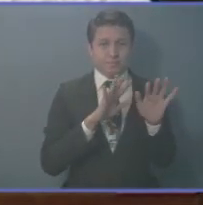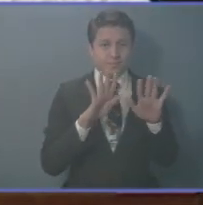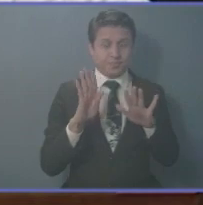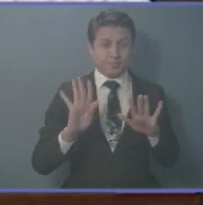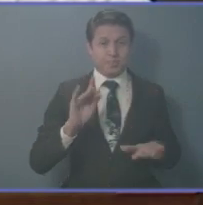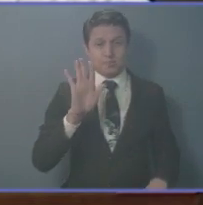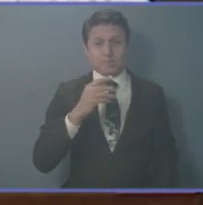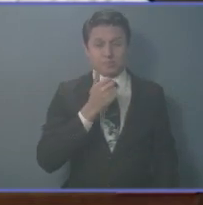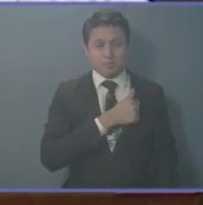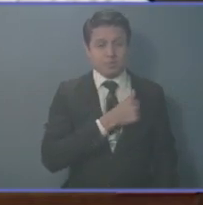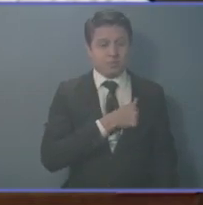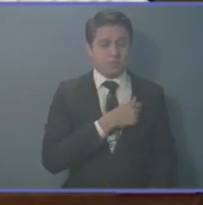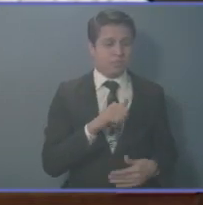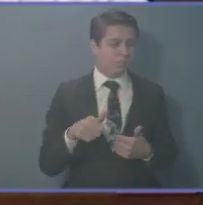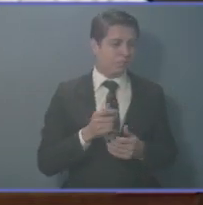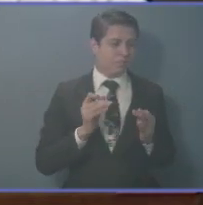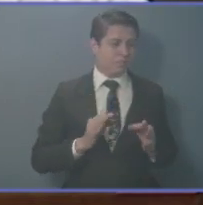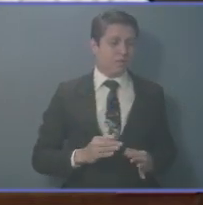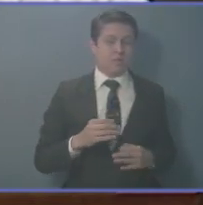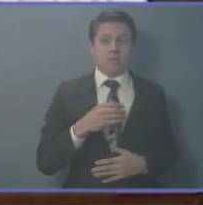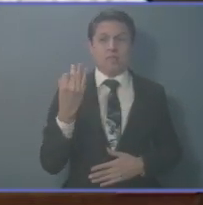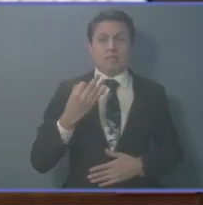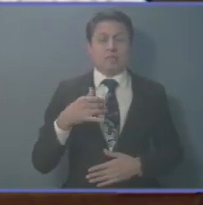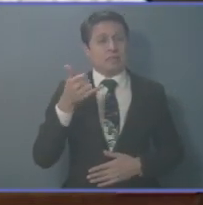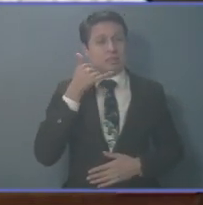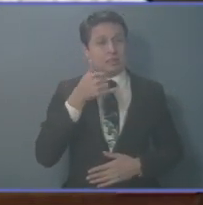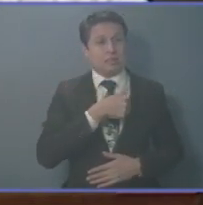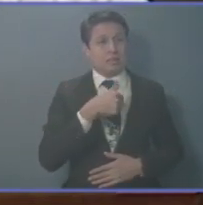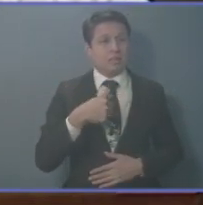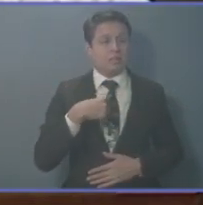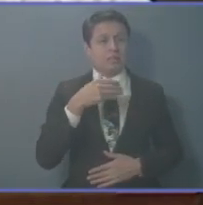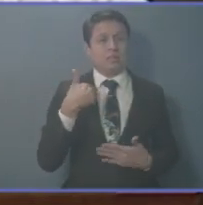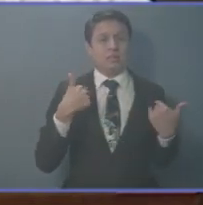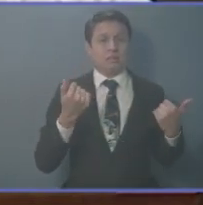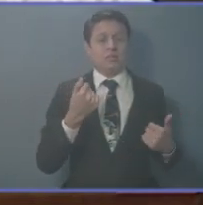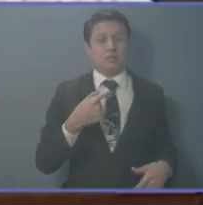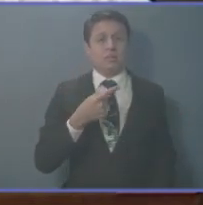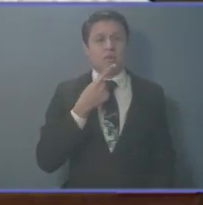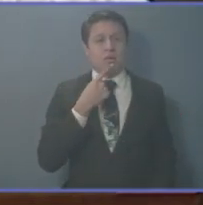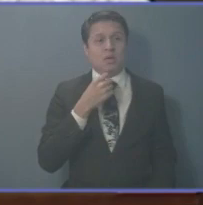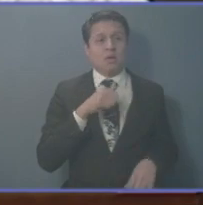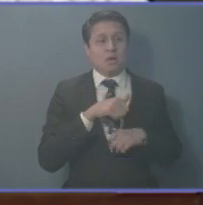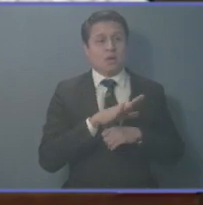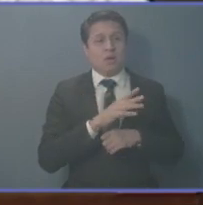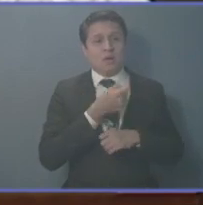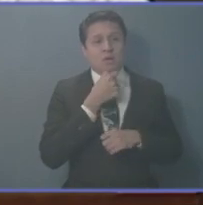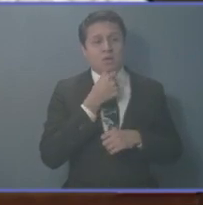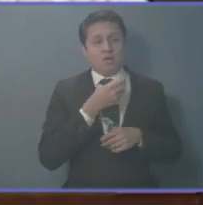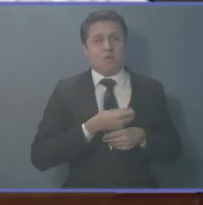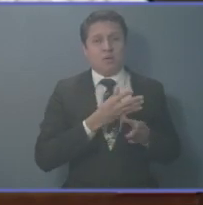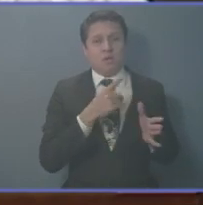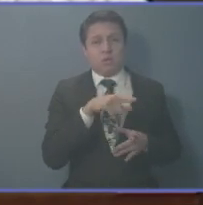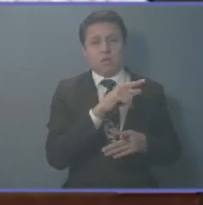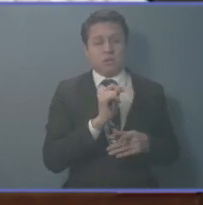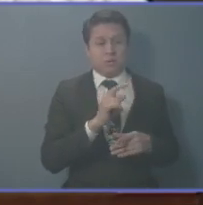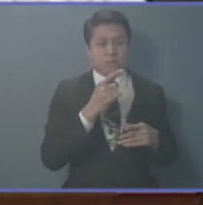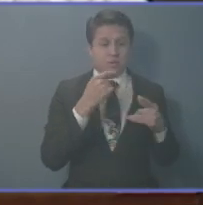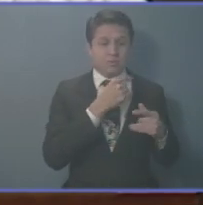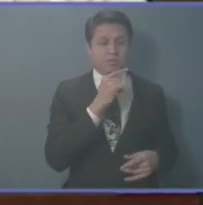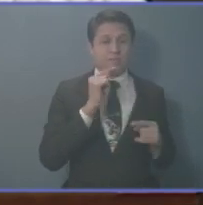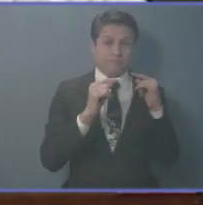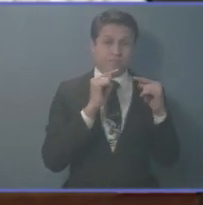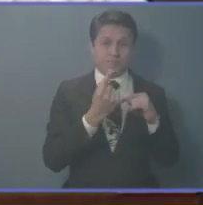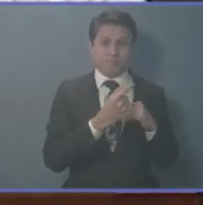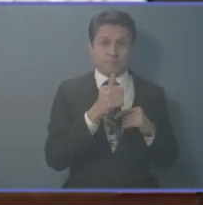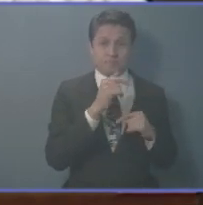notificar por cualquier medio al MinSal, en cuyo caso se deberá de cumplir con el procedimiento establecido en el respectivo protocolo que para tal efecto